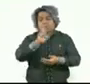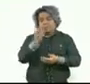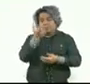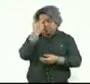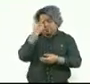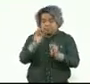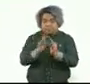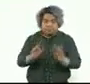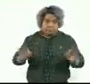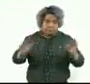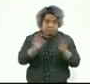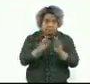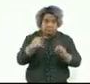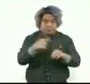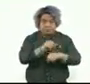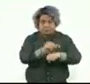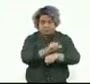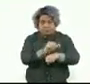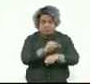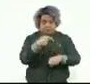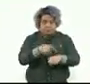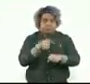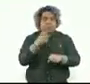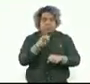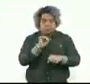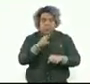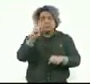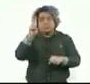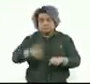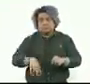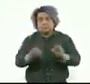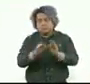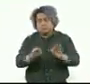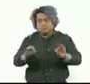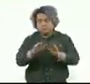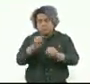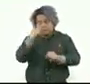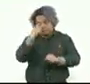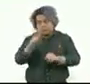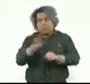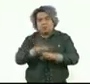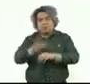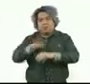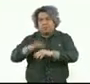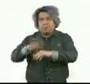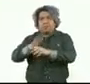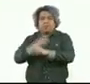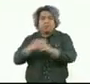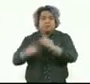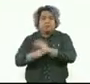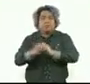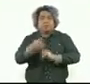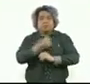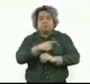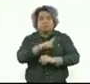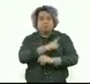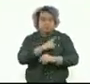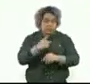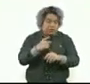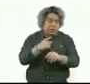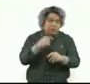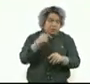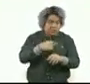este equipamiento para seguir fortaleciendo la respuesta de la Secretaría de Salud del Gobierno de la Ciudad de